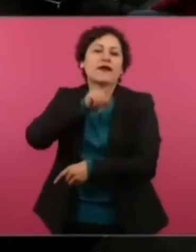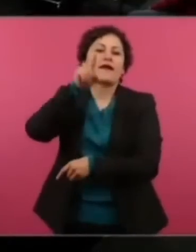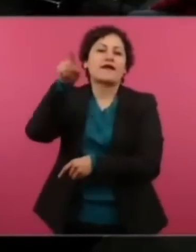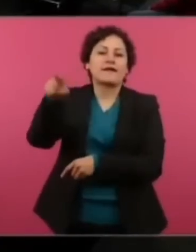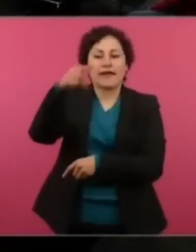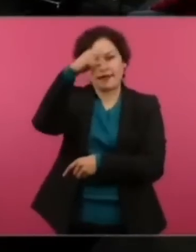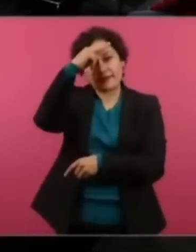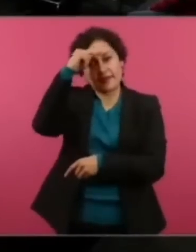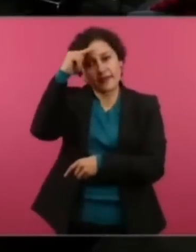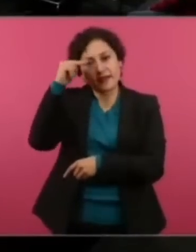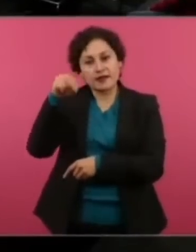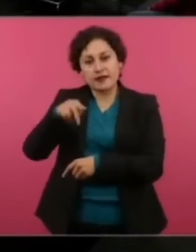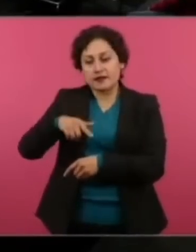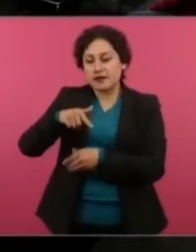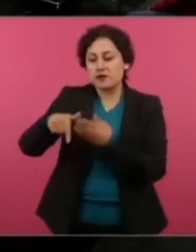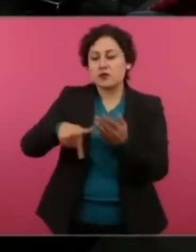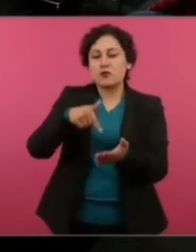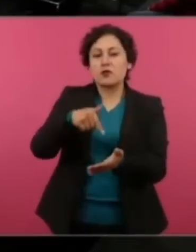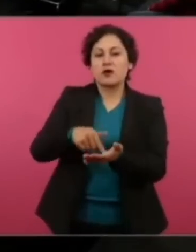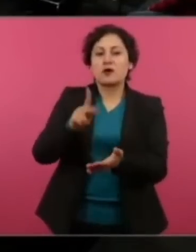Nayarit,